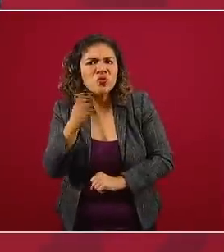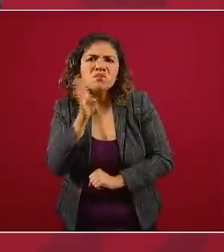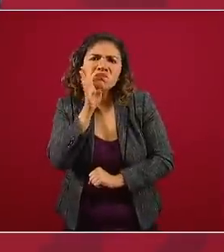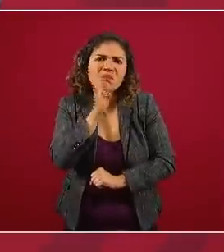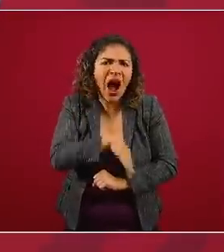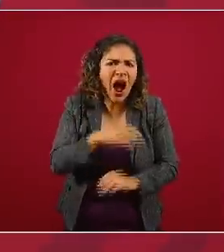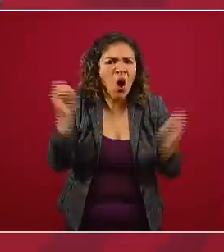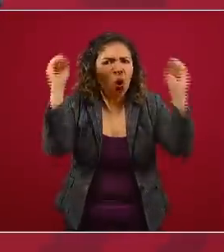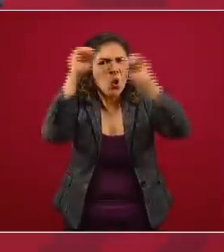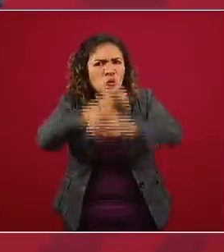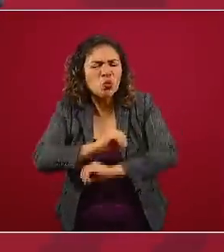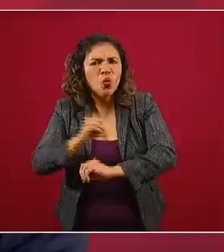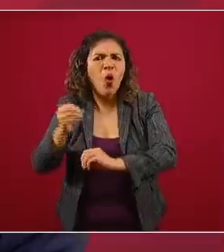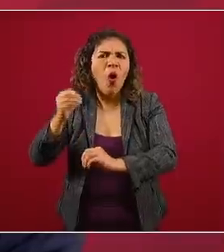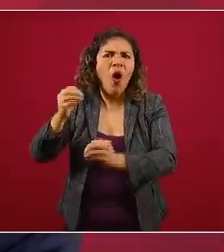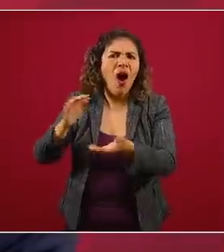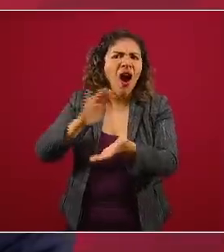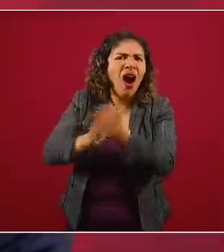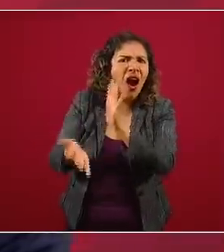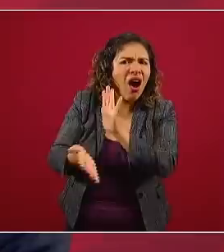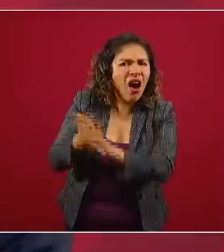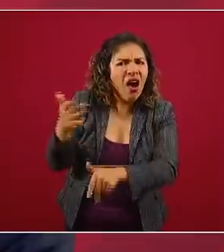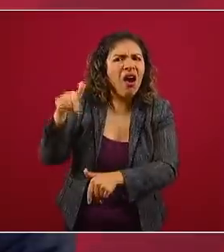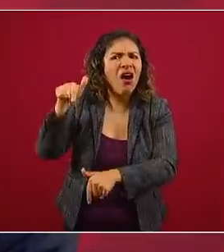hubo influyentismo